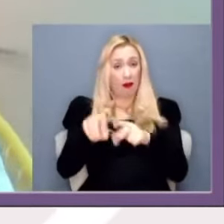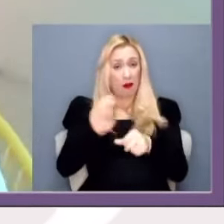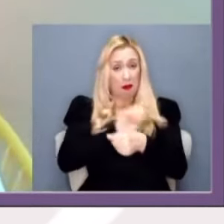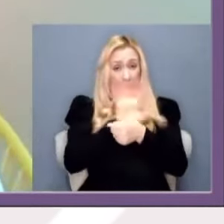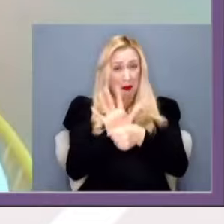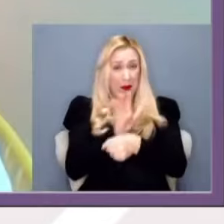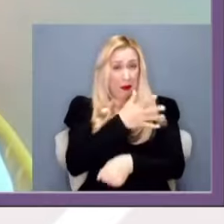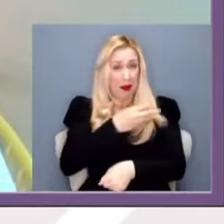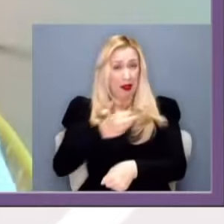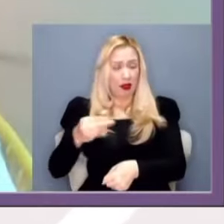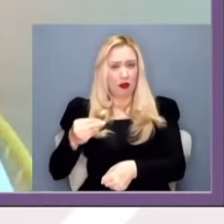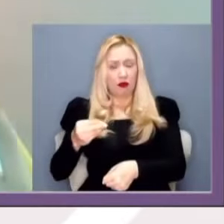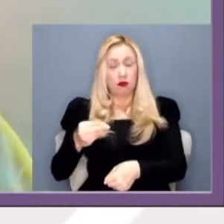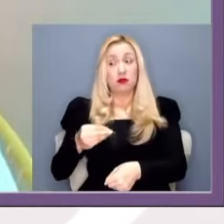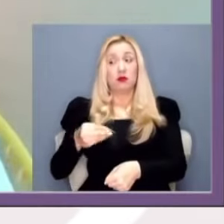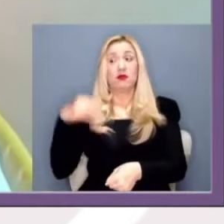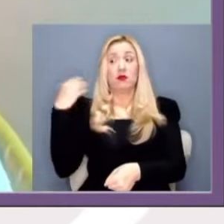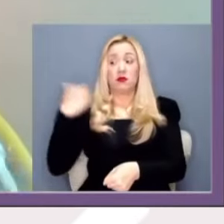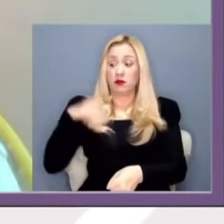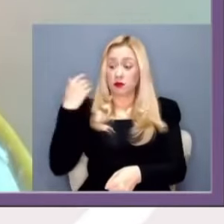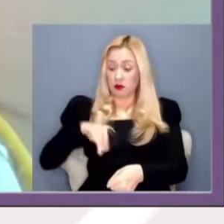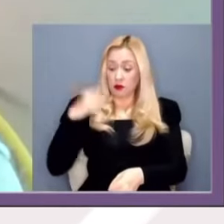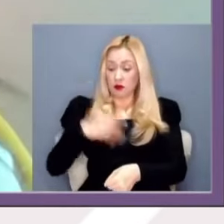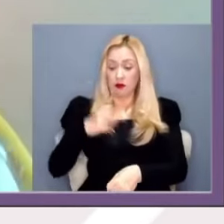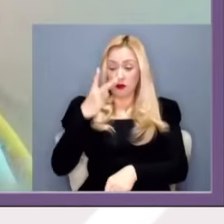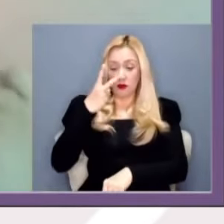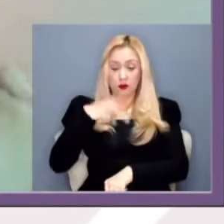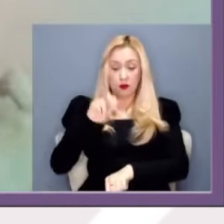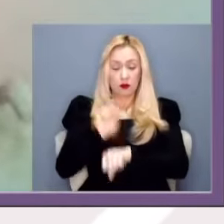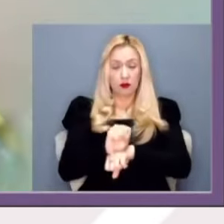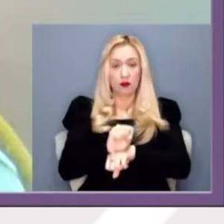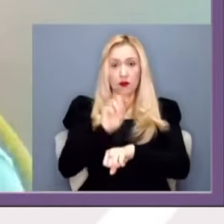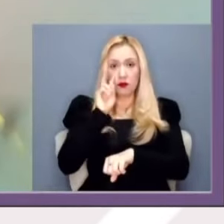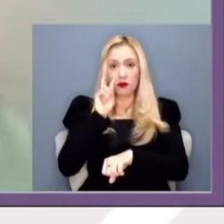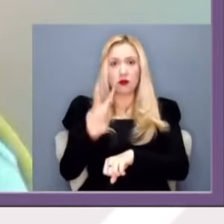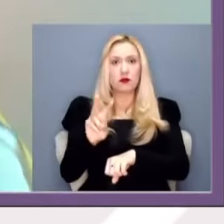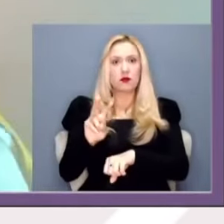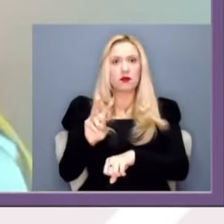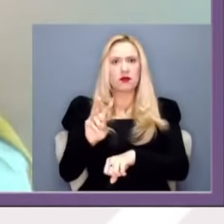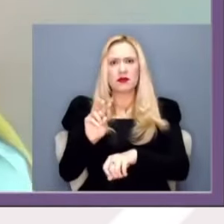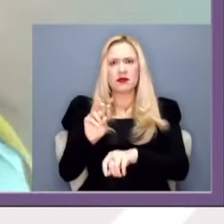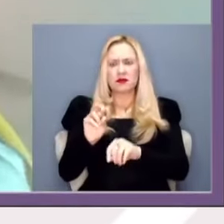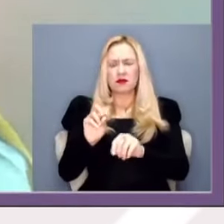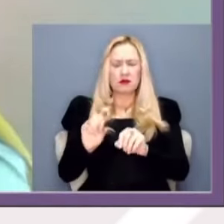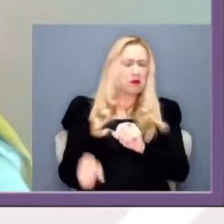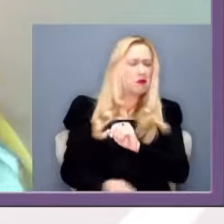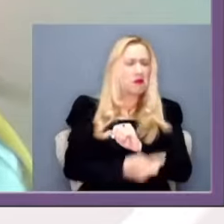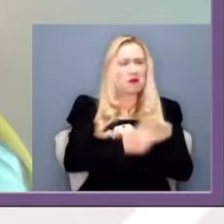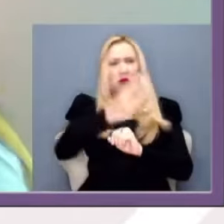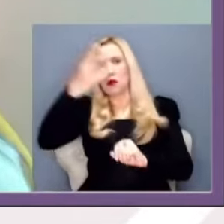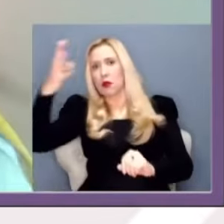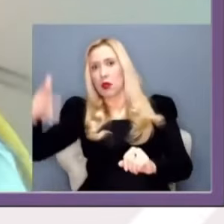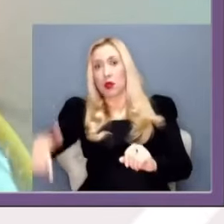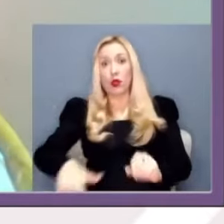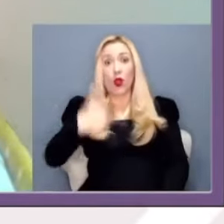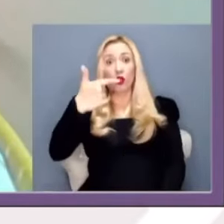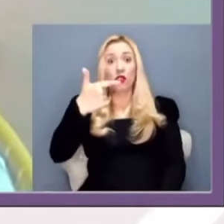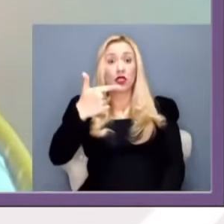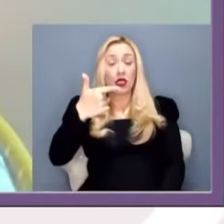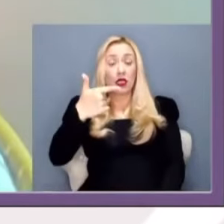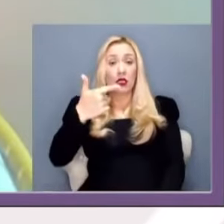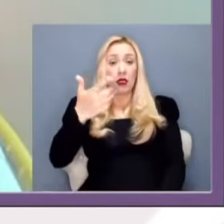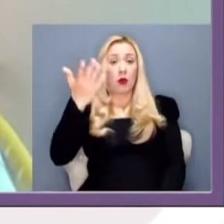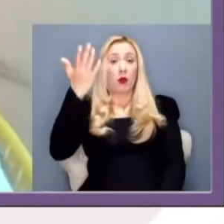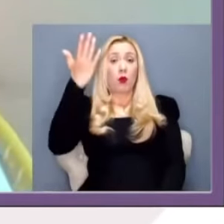nos enfrentábamos en tan solo las primeras 2 semanas, 12 casos. 12 casos. Observábamos